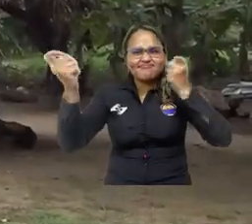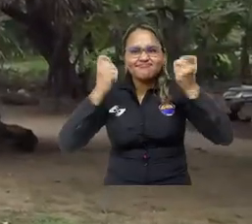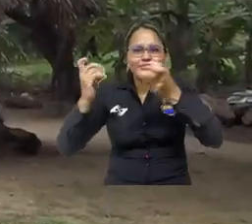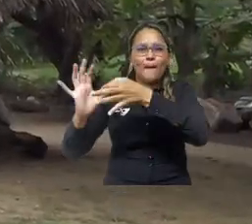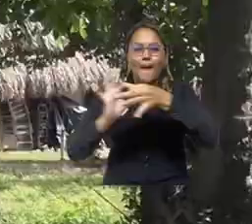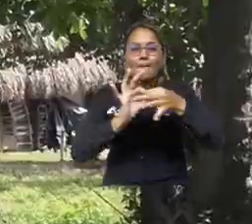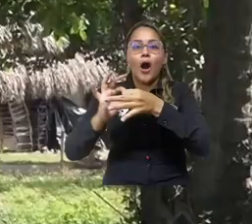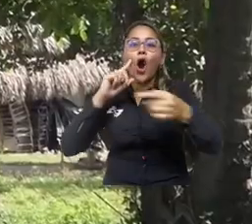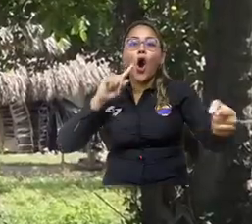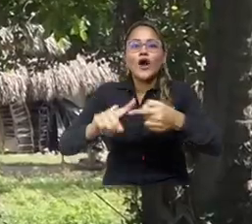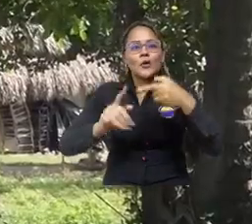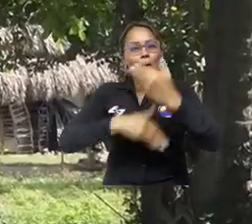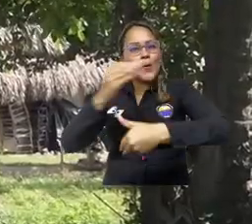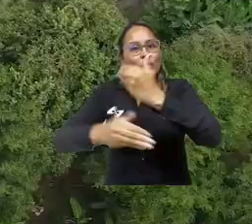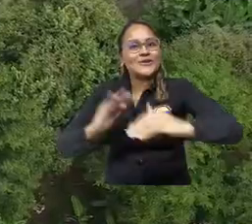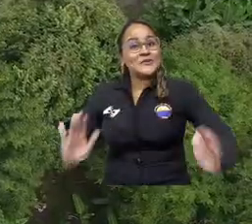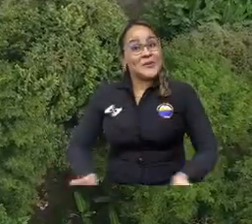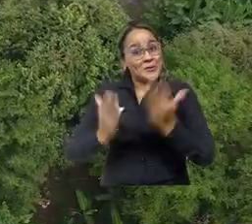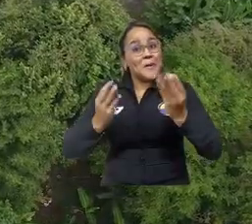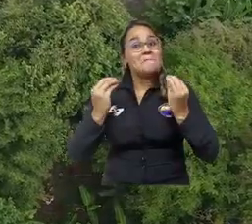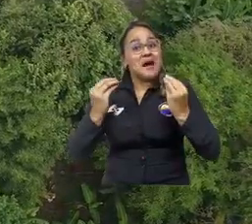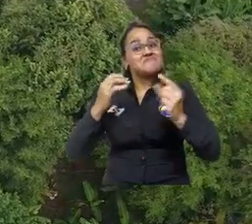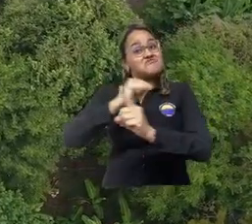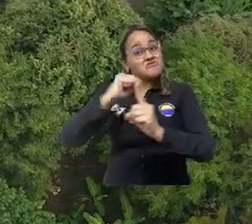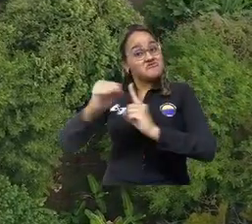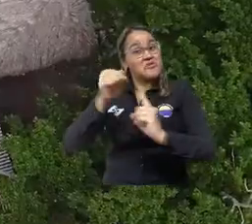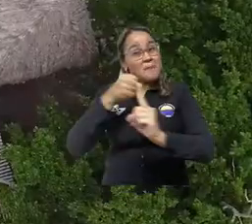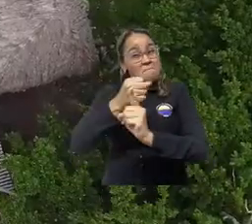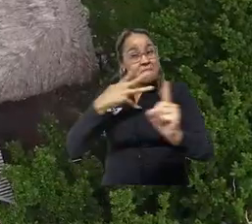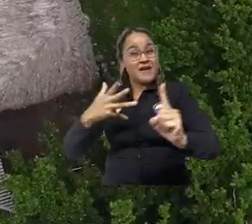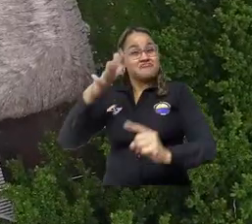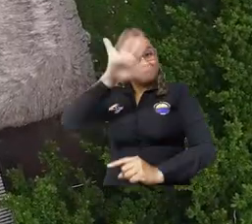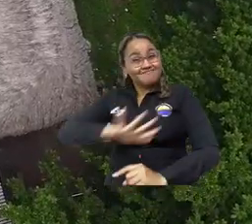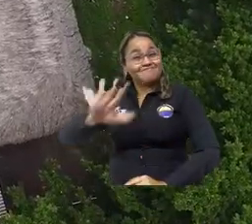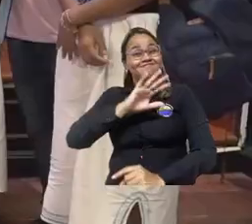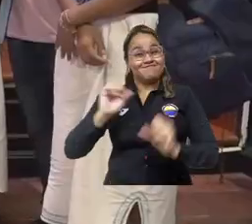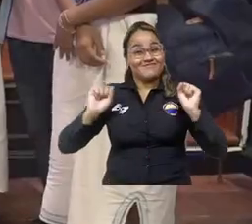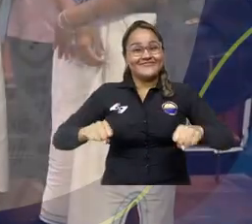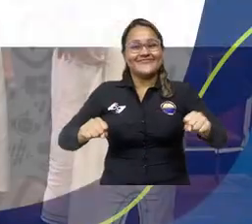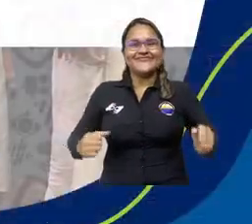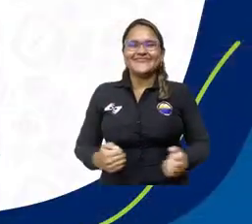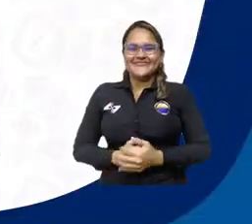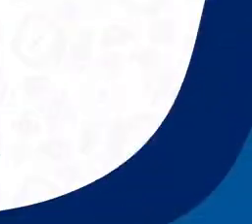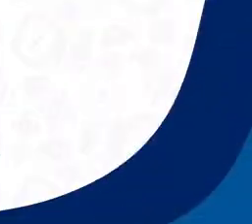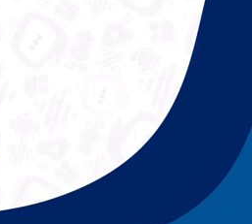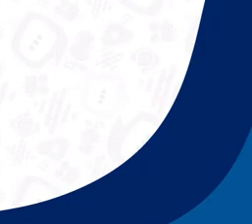acciones estratégicas que busquen el mejoramiento de los procesos y generen un impacto social en el